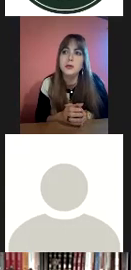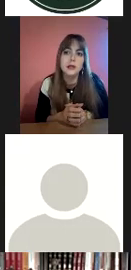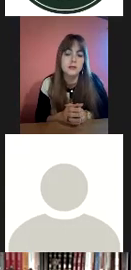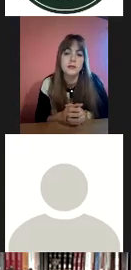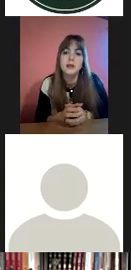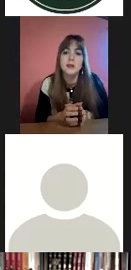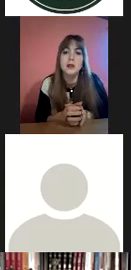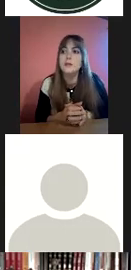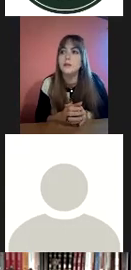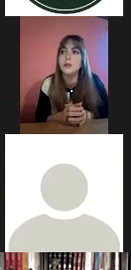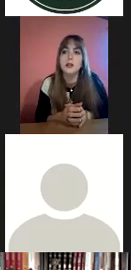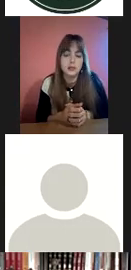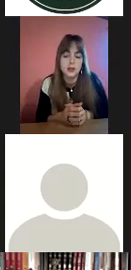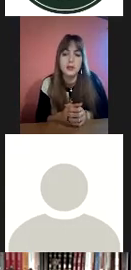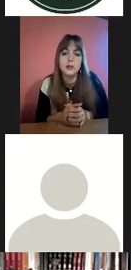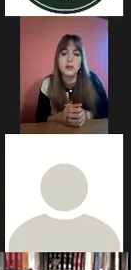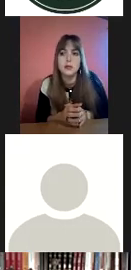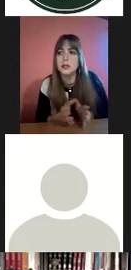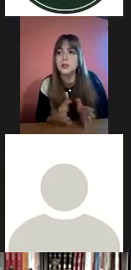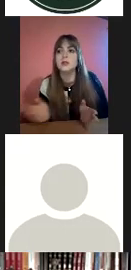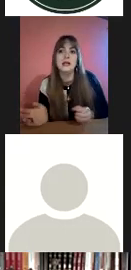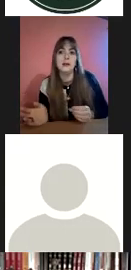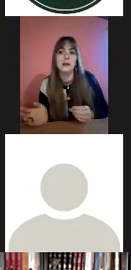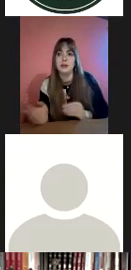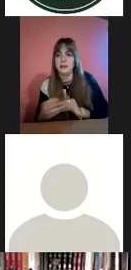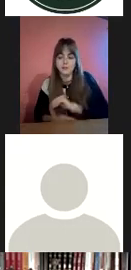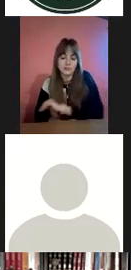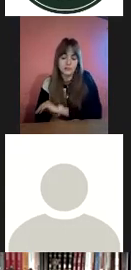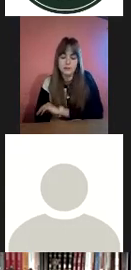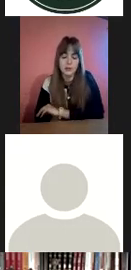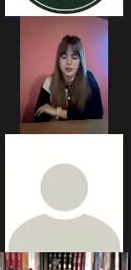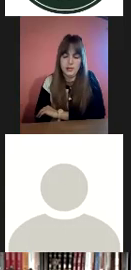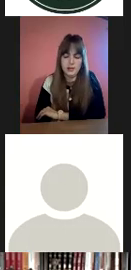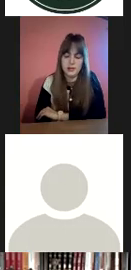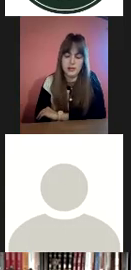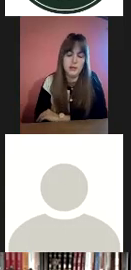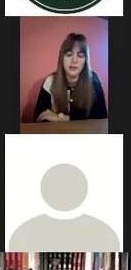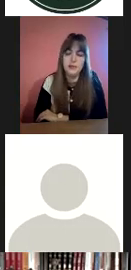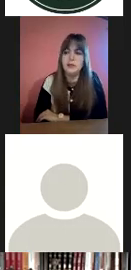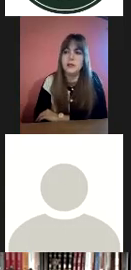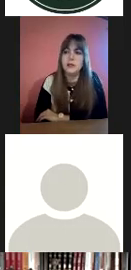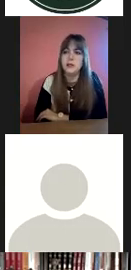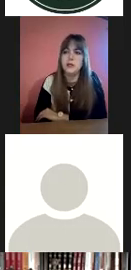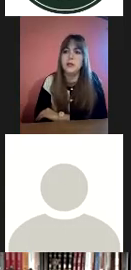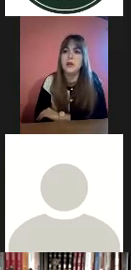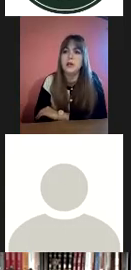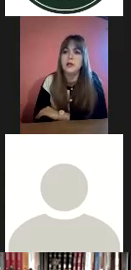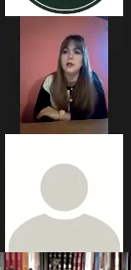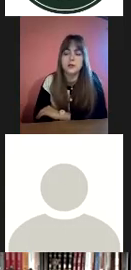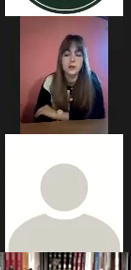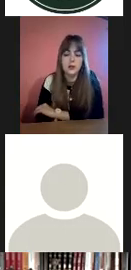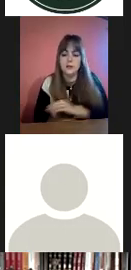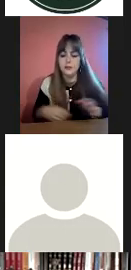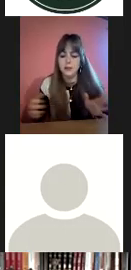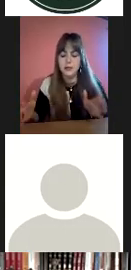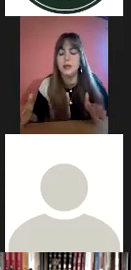salud pública fue lo que permitió el exterminio de perros y gatos en cámara de gas. Para mí es realmente impensado, ¿no? ¿Cómo